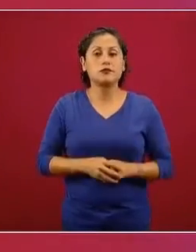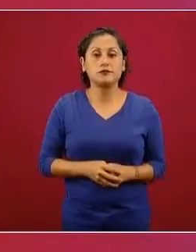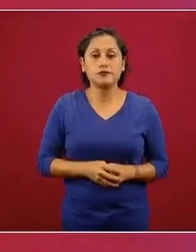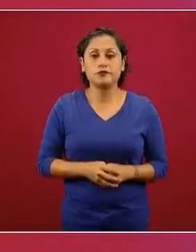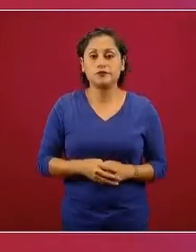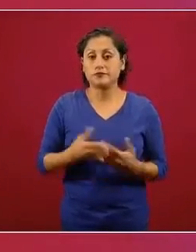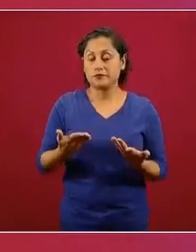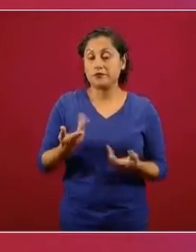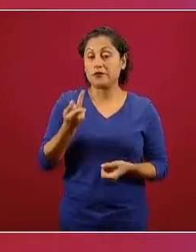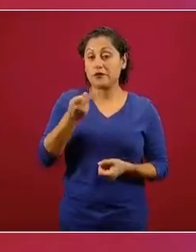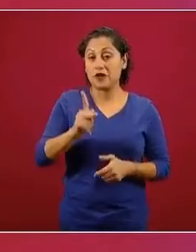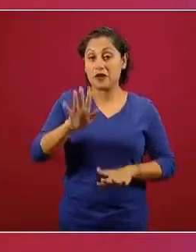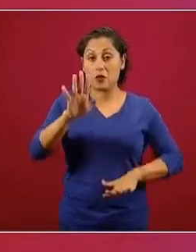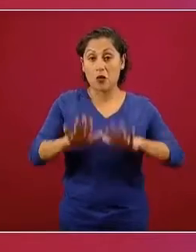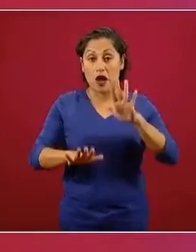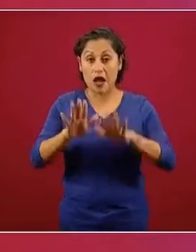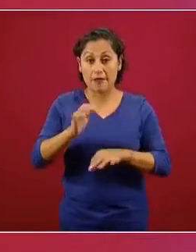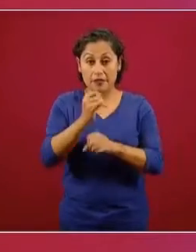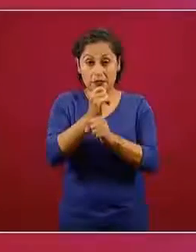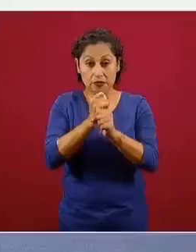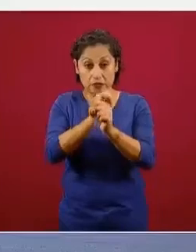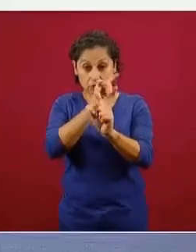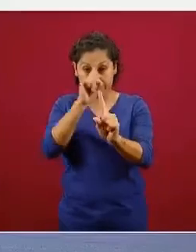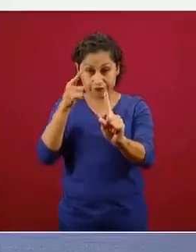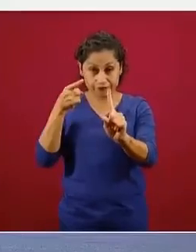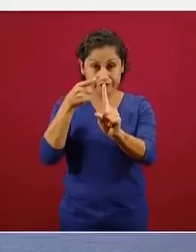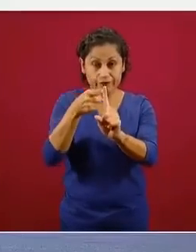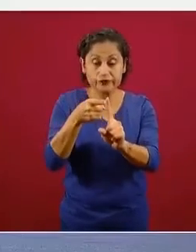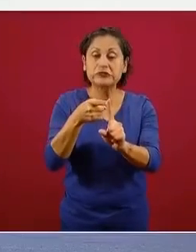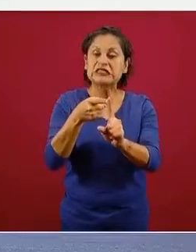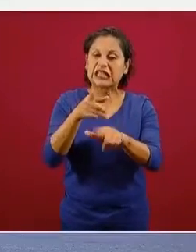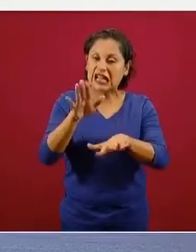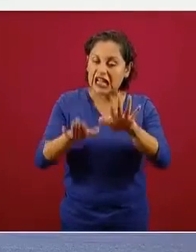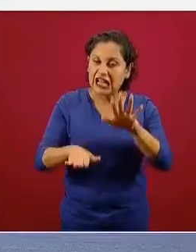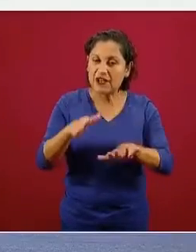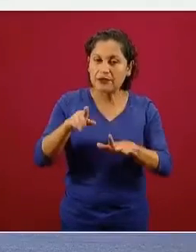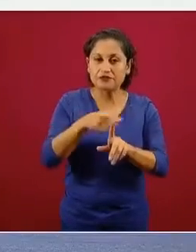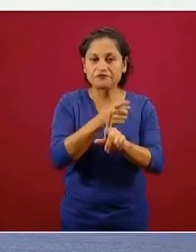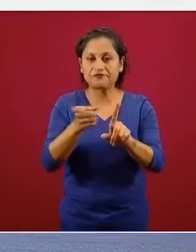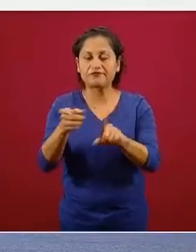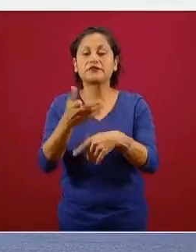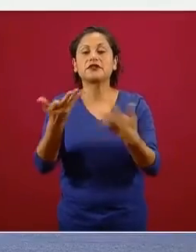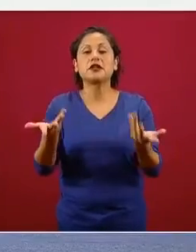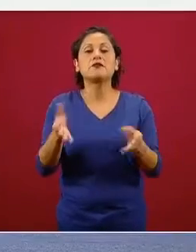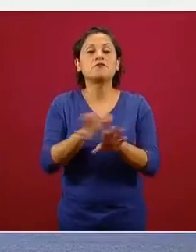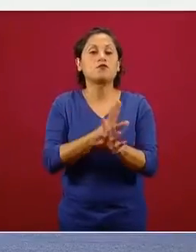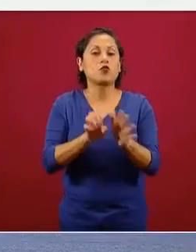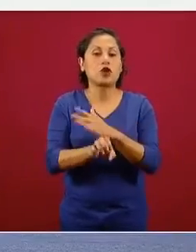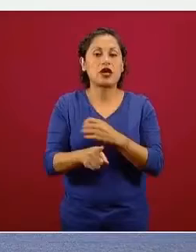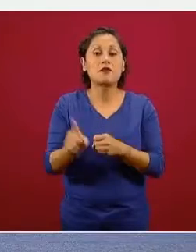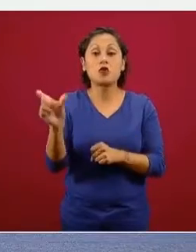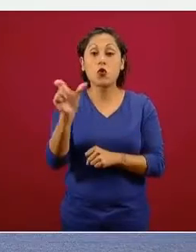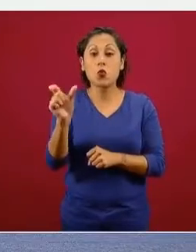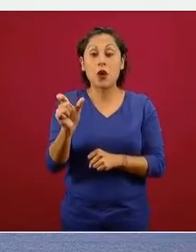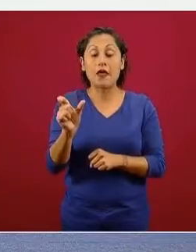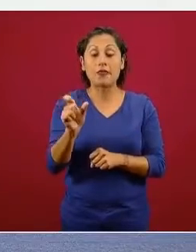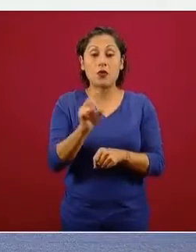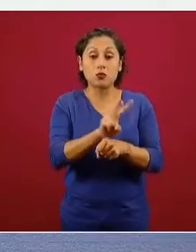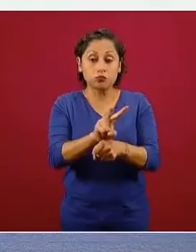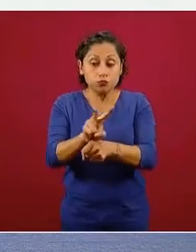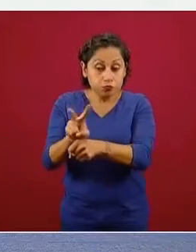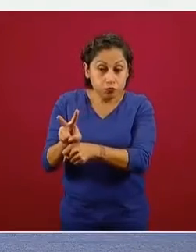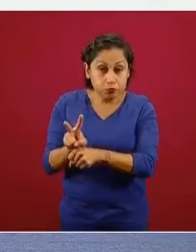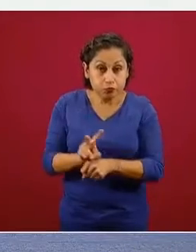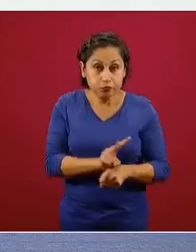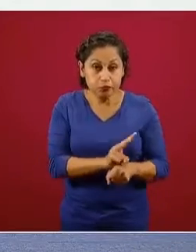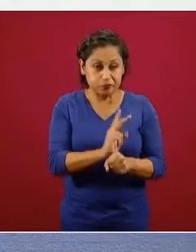conocida también como especificidad, pero en general en los sistemas de vigilancia, cuando interesa aumentar la